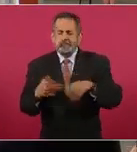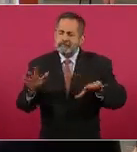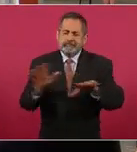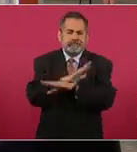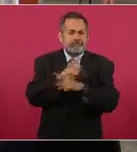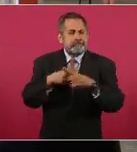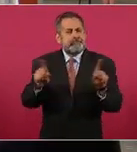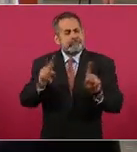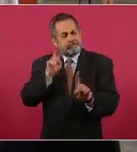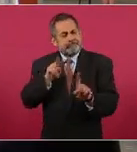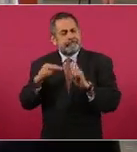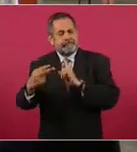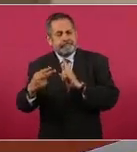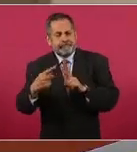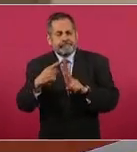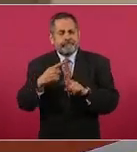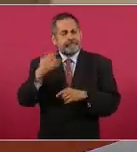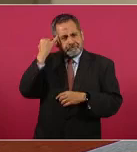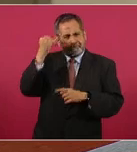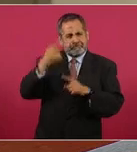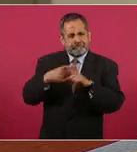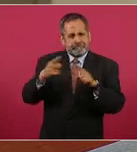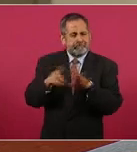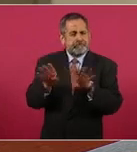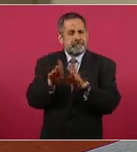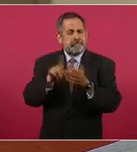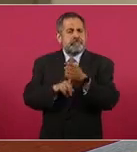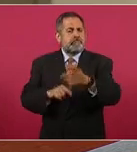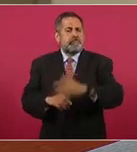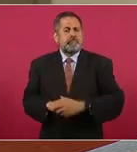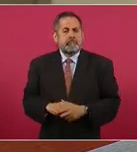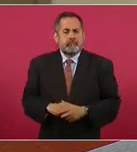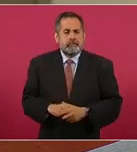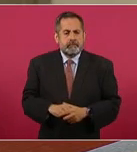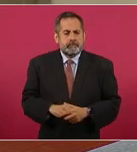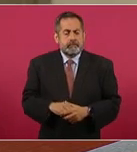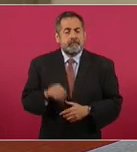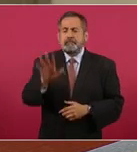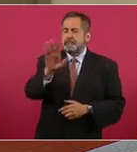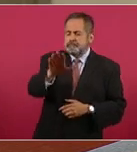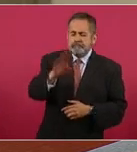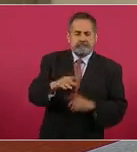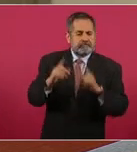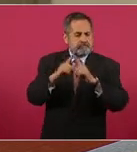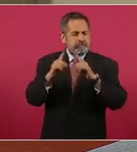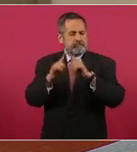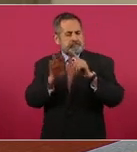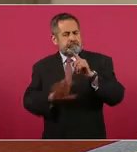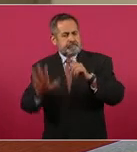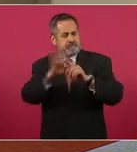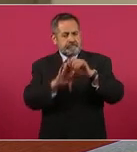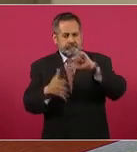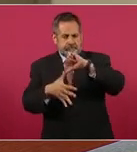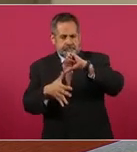esta perspectiva? ¿En qué posibilitó esta perspectiva? Es decir, la Iglesia latinoamericana tiene una historia